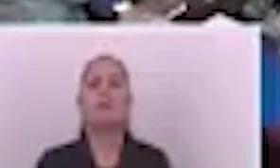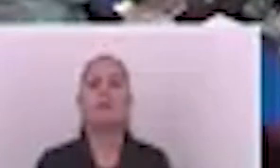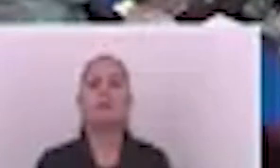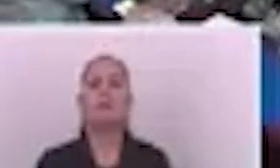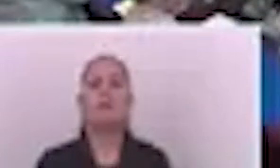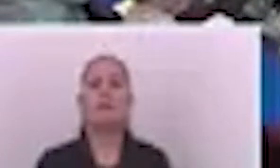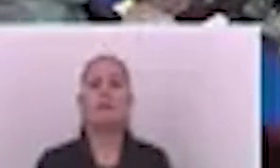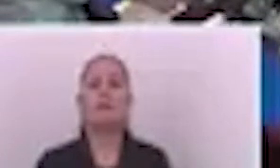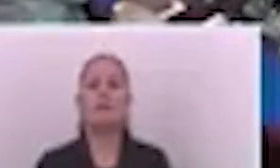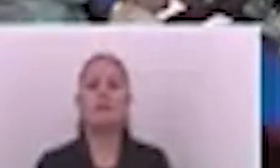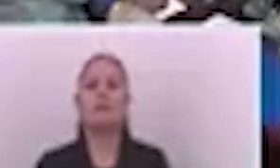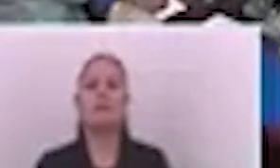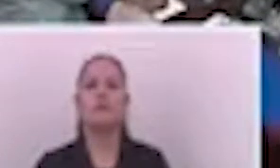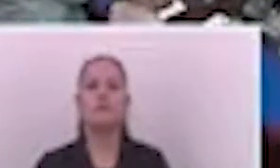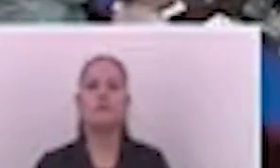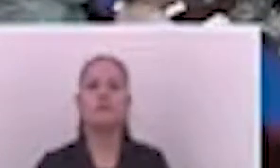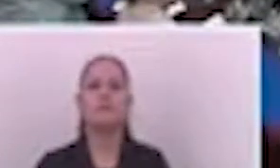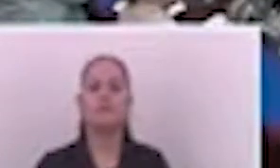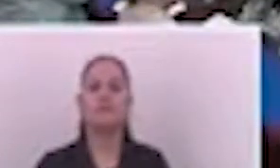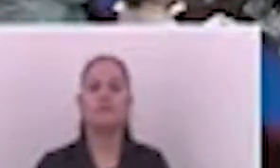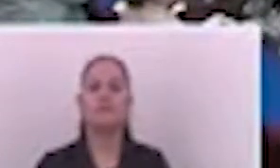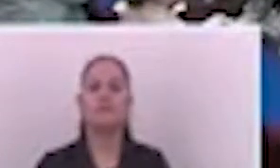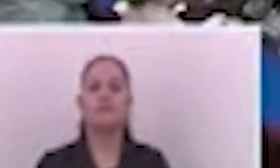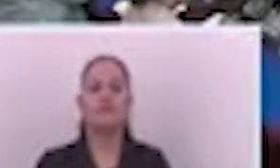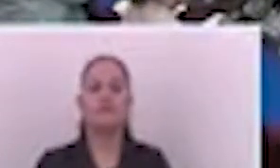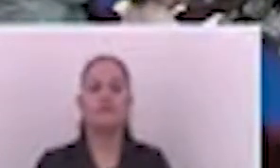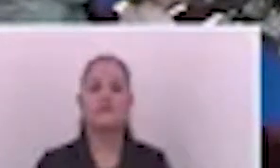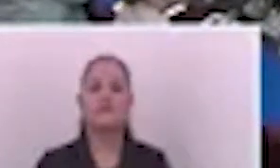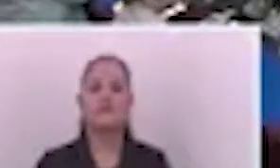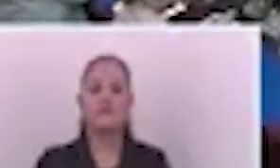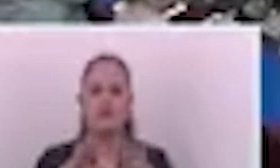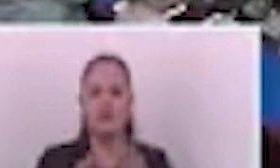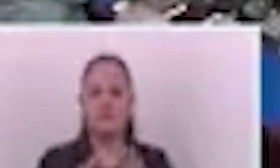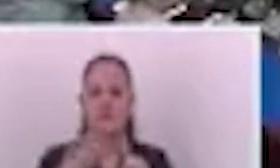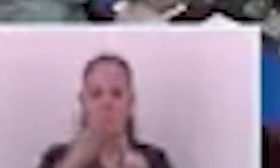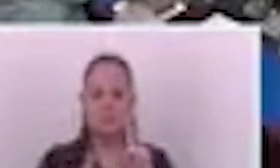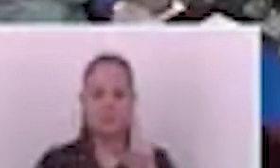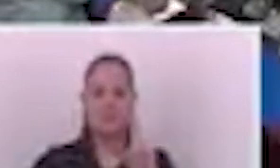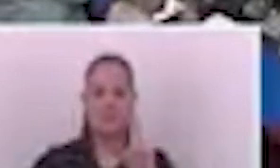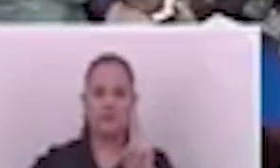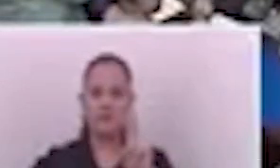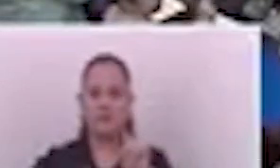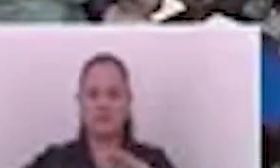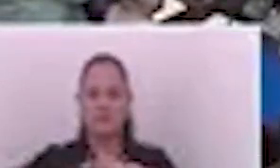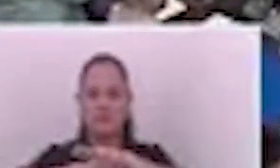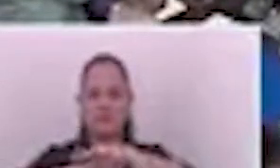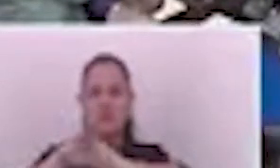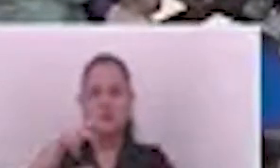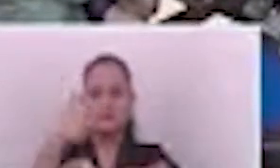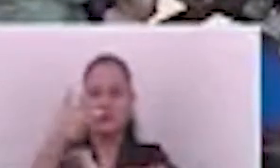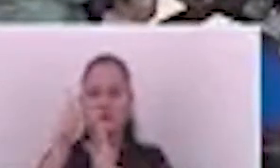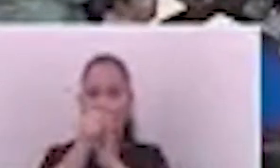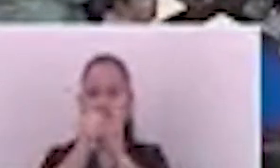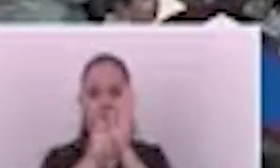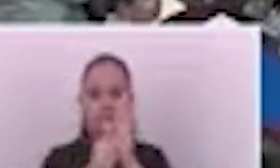millones 579.350 dólares a la cartera de justicia y seguridad los fondos serán utilizados para contemplar el financiamiento